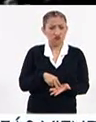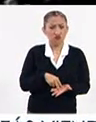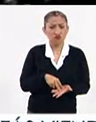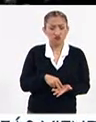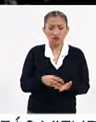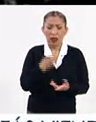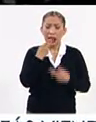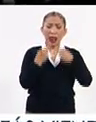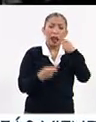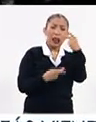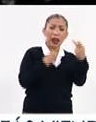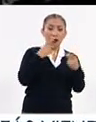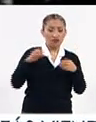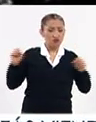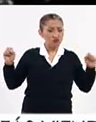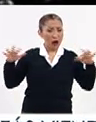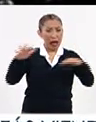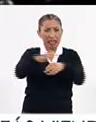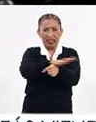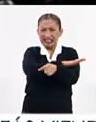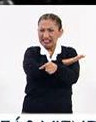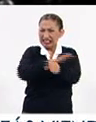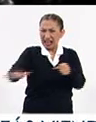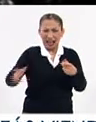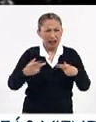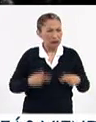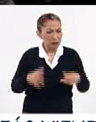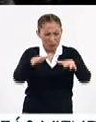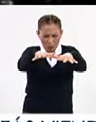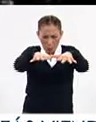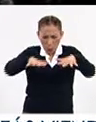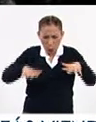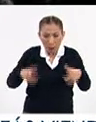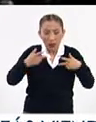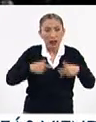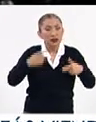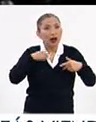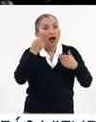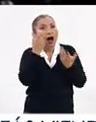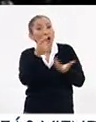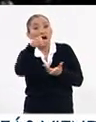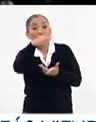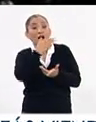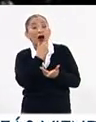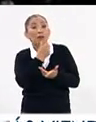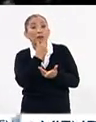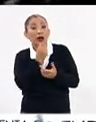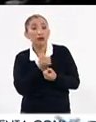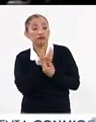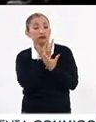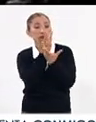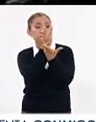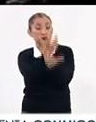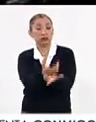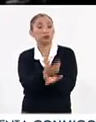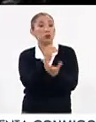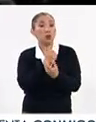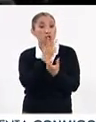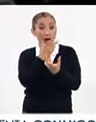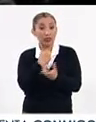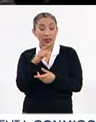llenaba el auditorio. Se llenaba del auditorio, sí, increíble, un gran poeta con una posición política muy diferente de la